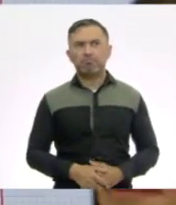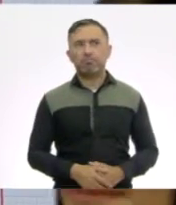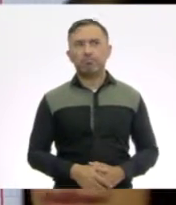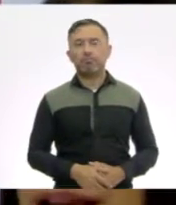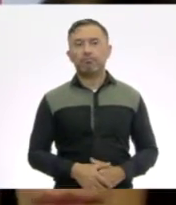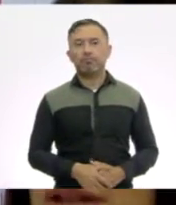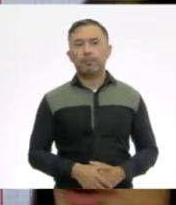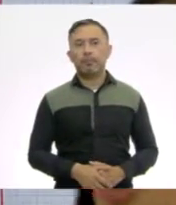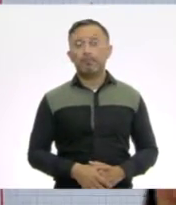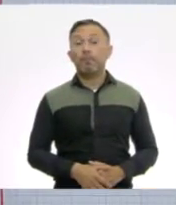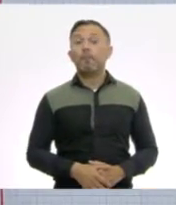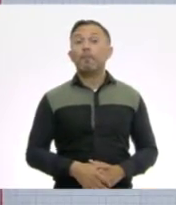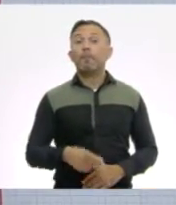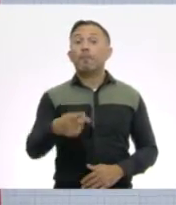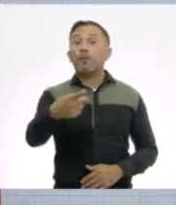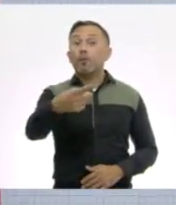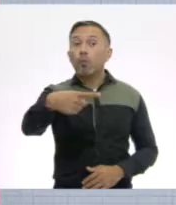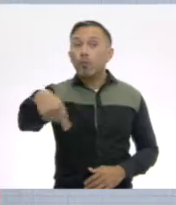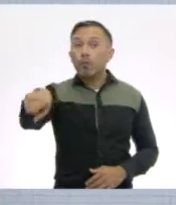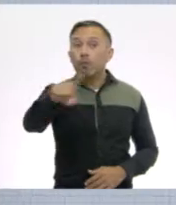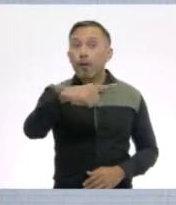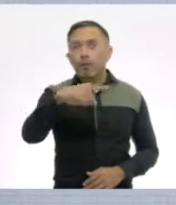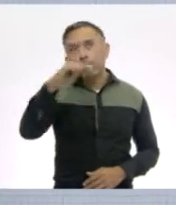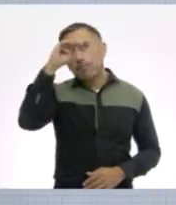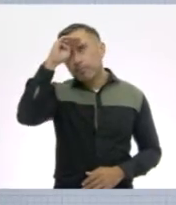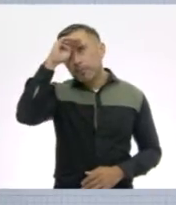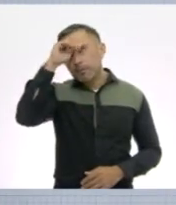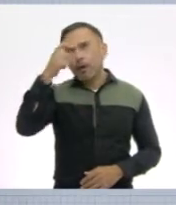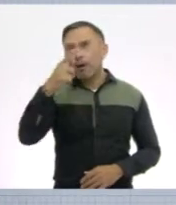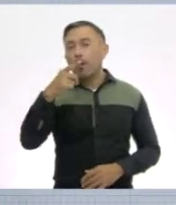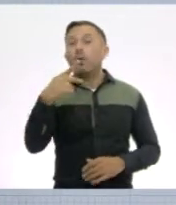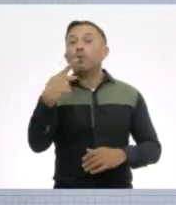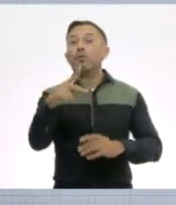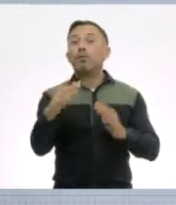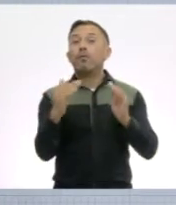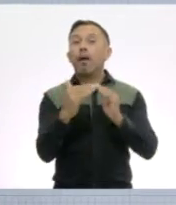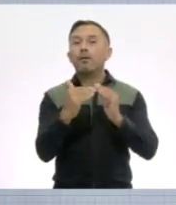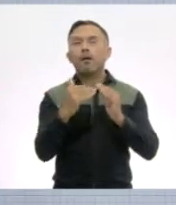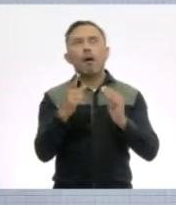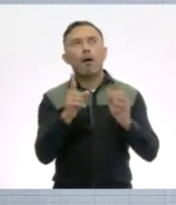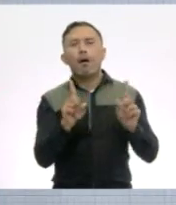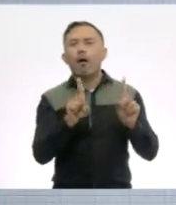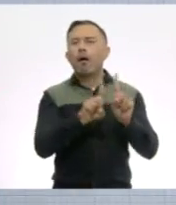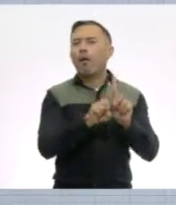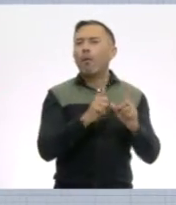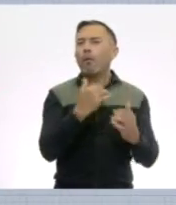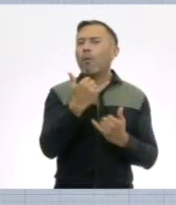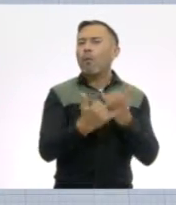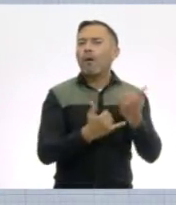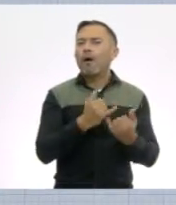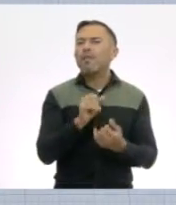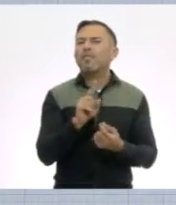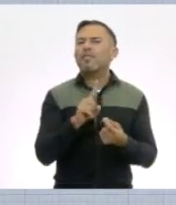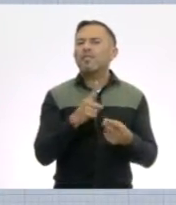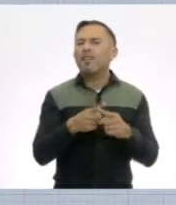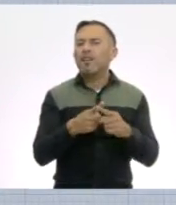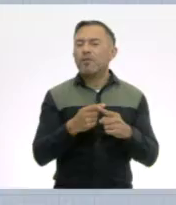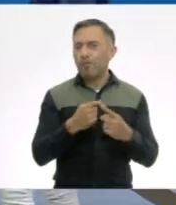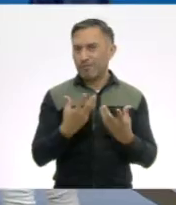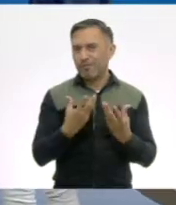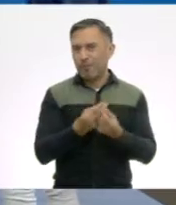Ustedes vayan viendo con quién van a jugar en su casa, hacer esta